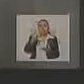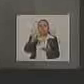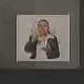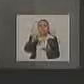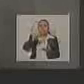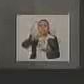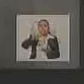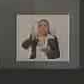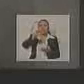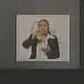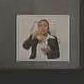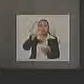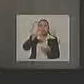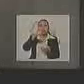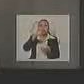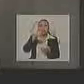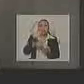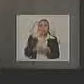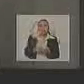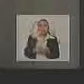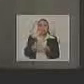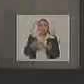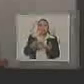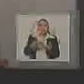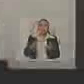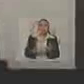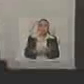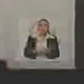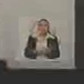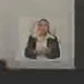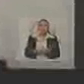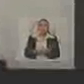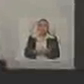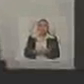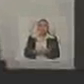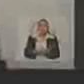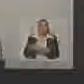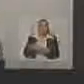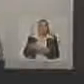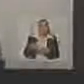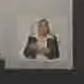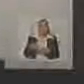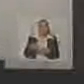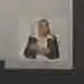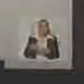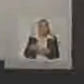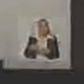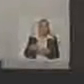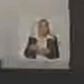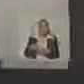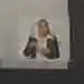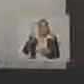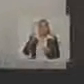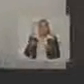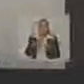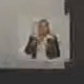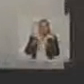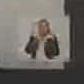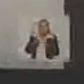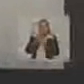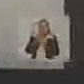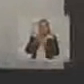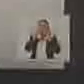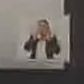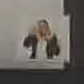19 segundos para hacer uso de ellos. Adelante. Con la construcción, vecina y vecino, de la Casa de la Mujer,